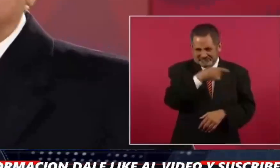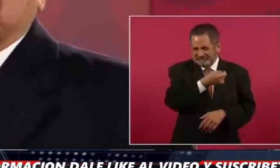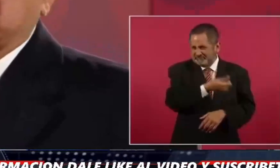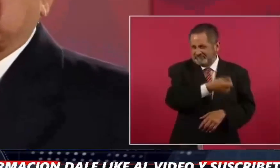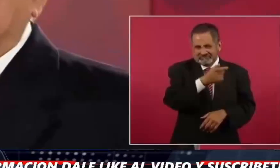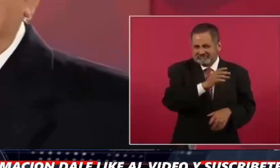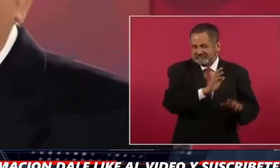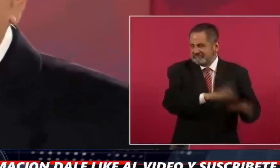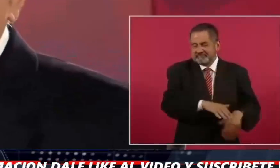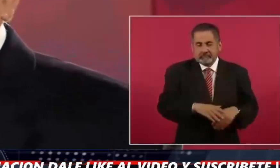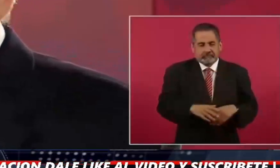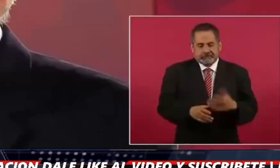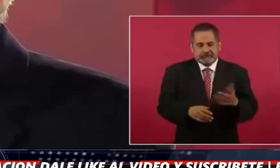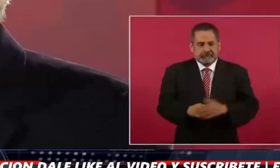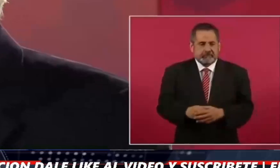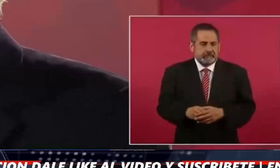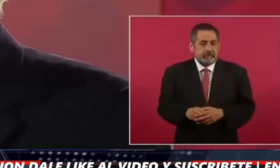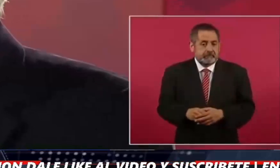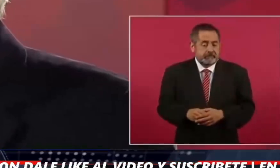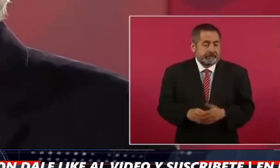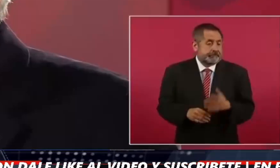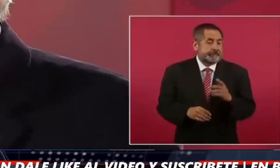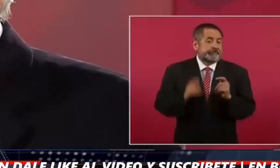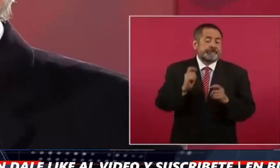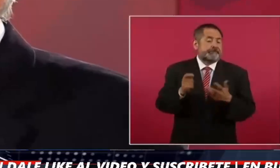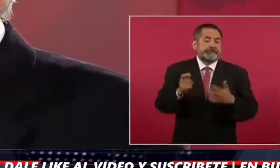pero tampoco crean que